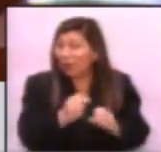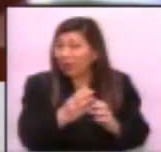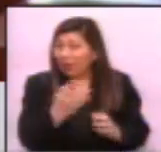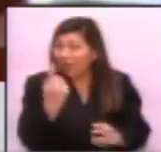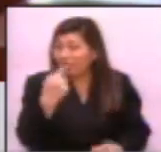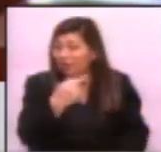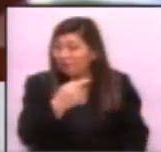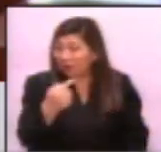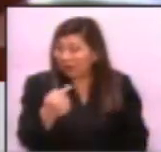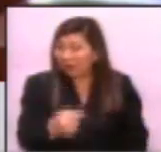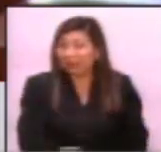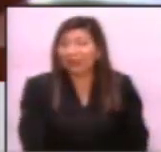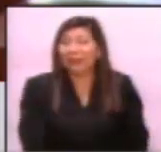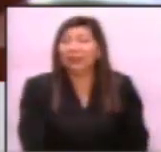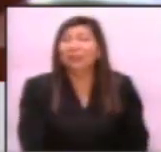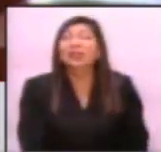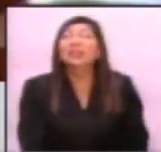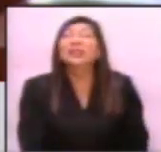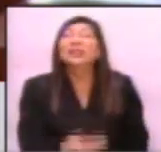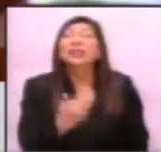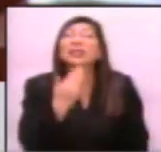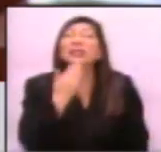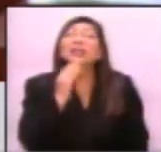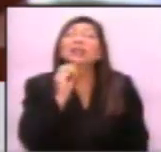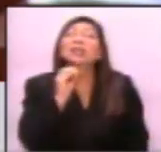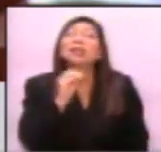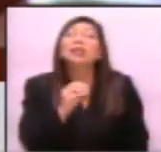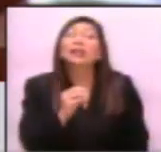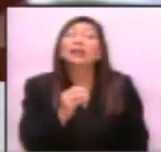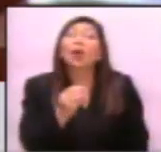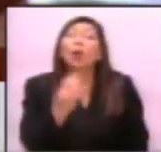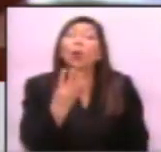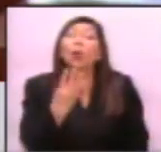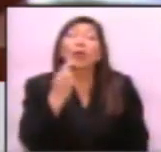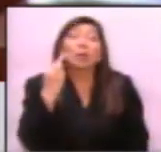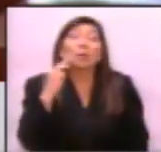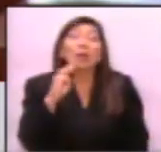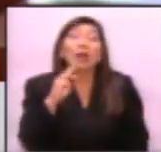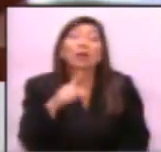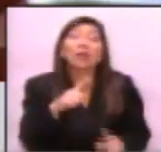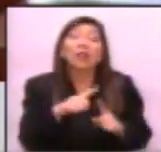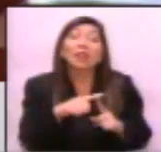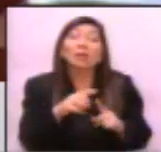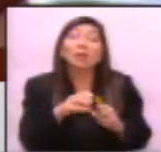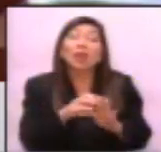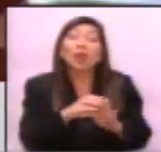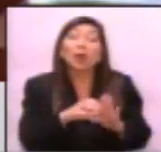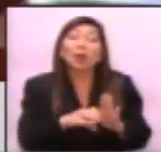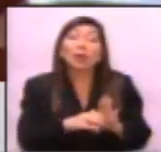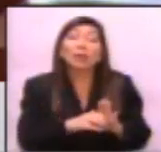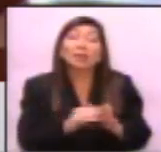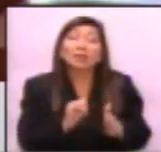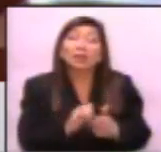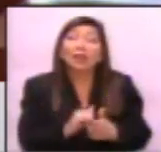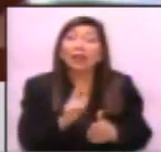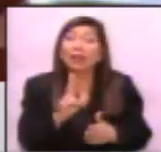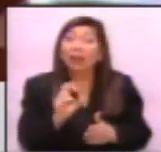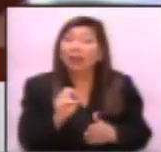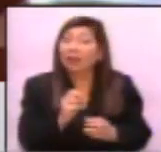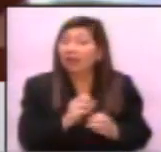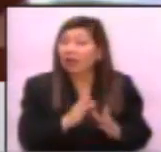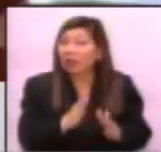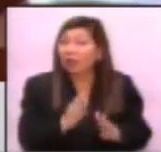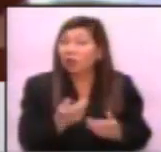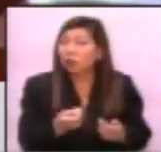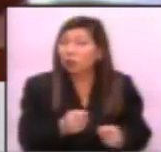la semana pasada? ¿Y qué han propuesto, señores, a 4 magistrados del Tribunal Constitucional? 30 días